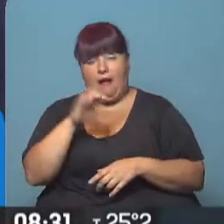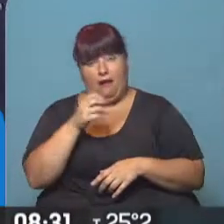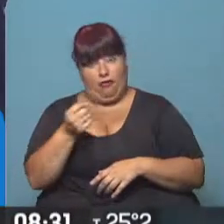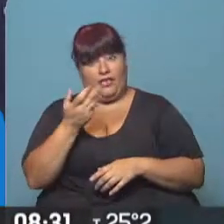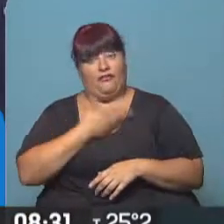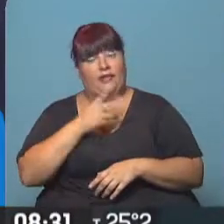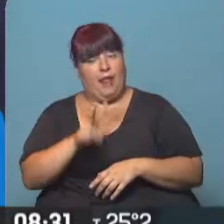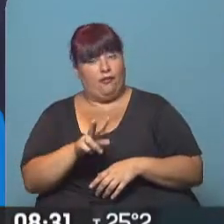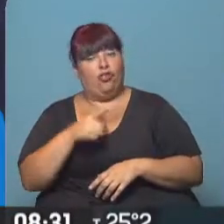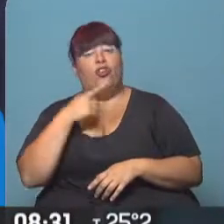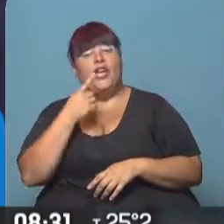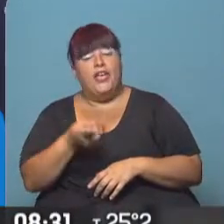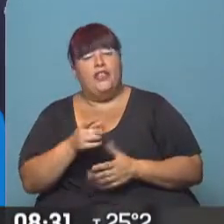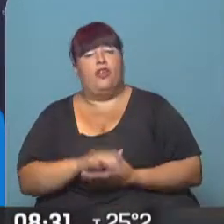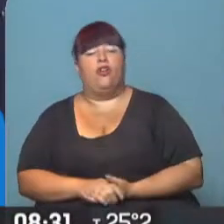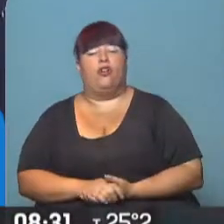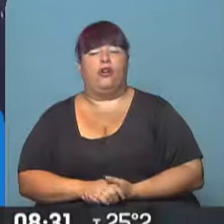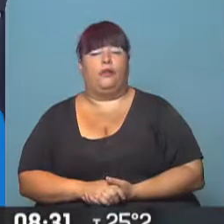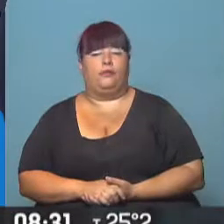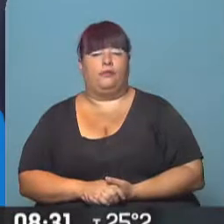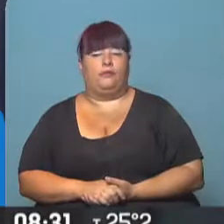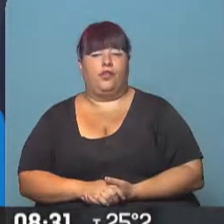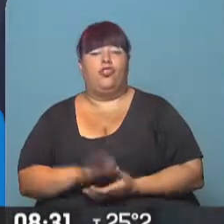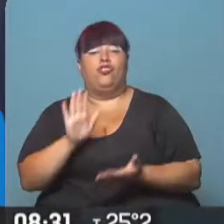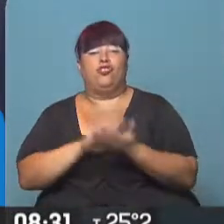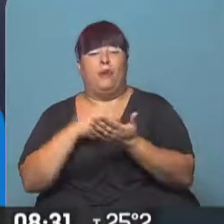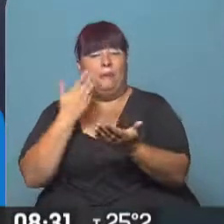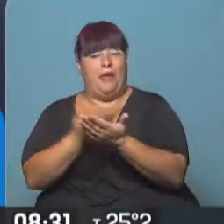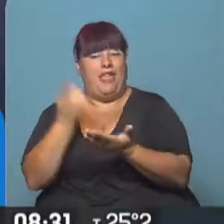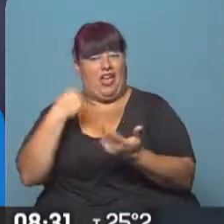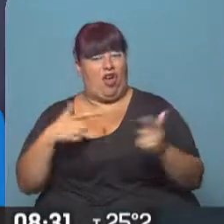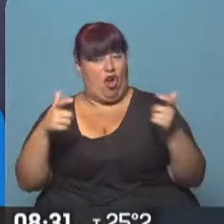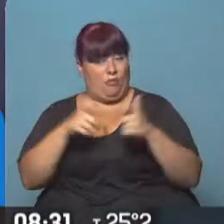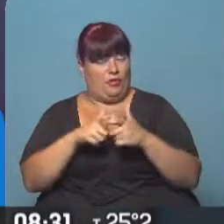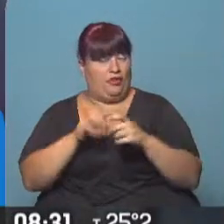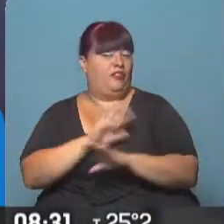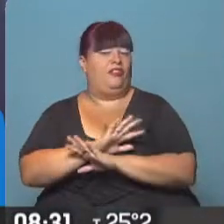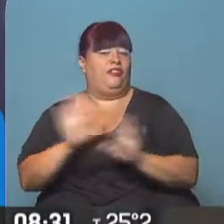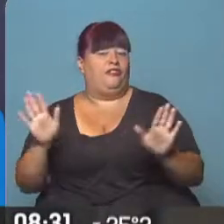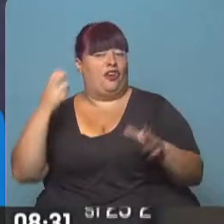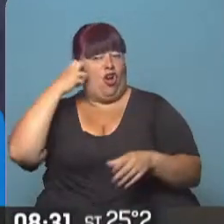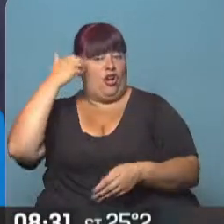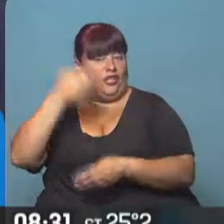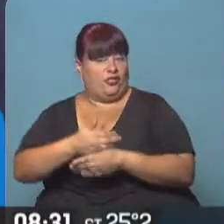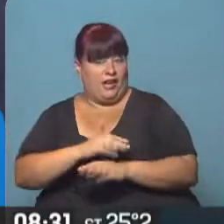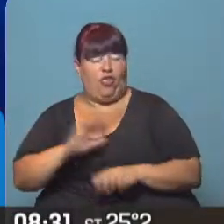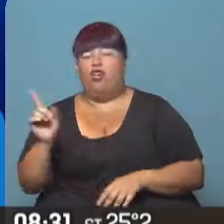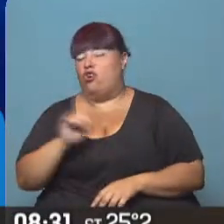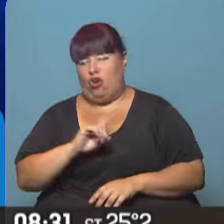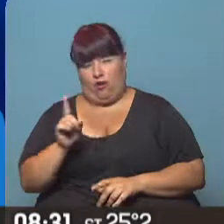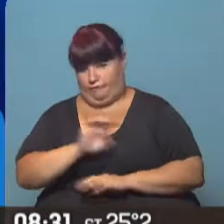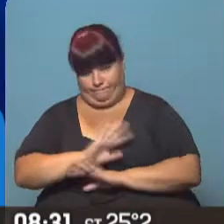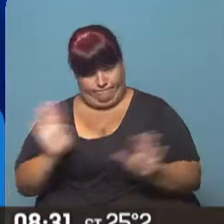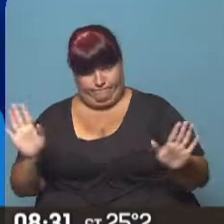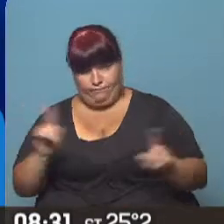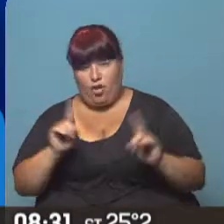del Frente para la Victoria, que marcó que con lo que se planteó ayer en la comisión se cerraba el Congreso de la Nación. No, de ninguna manera.